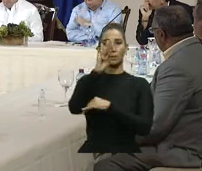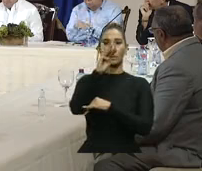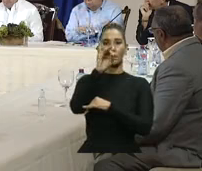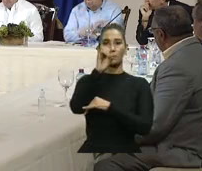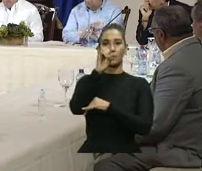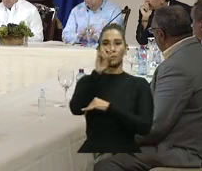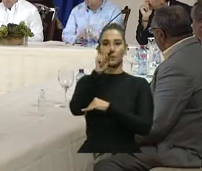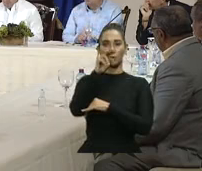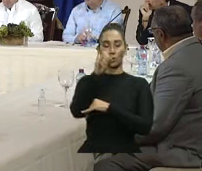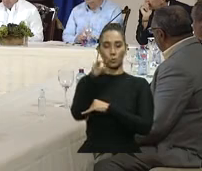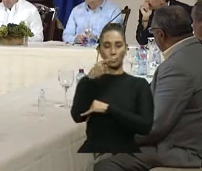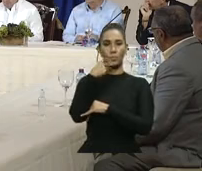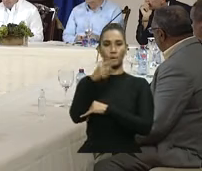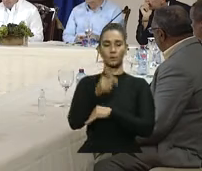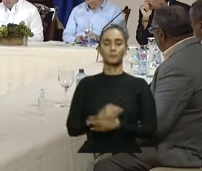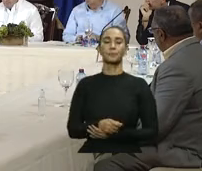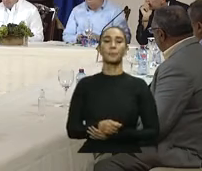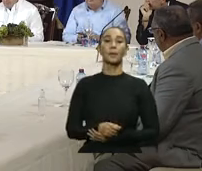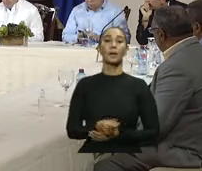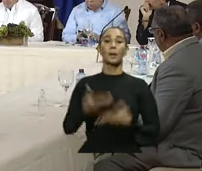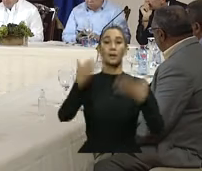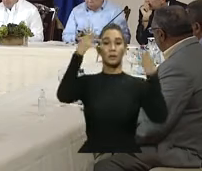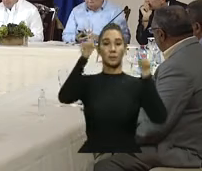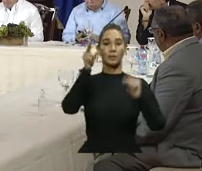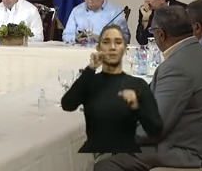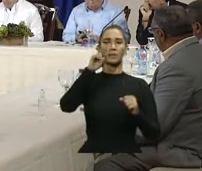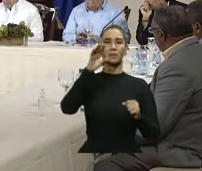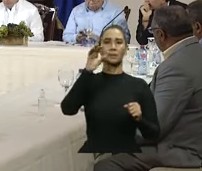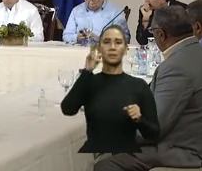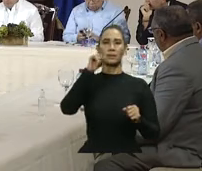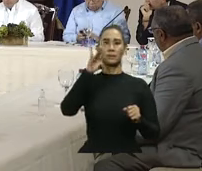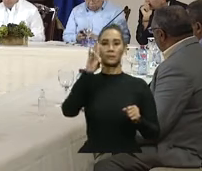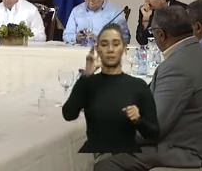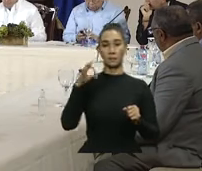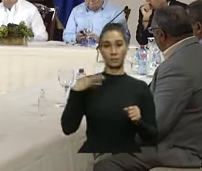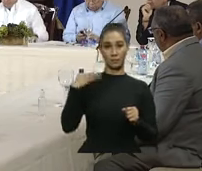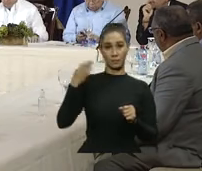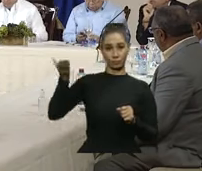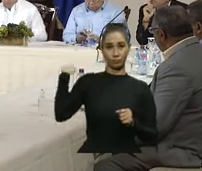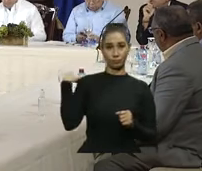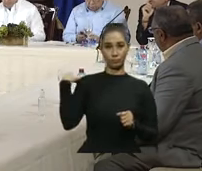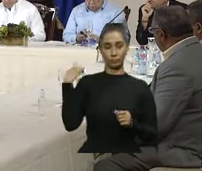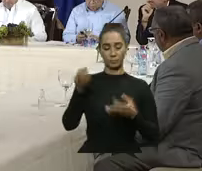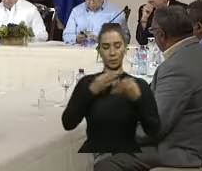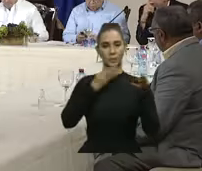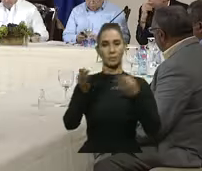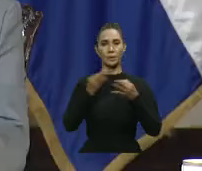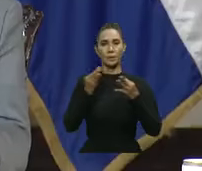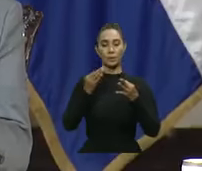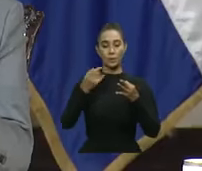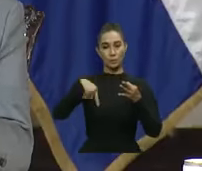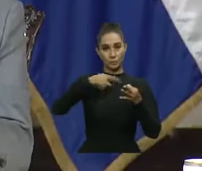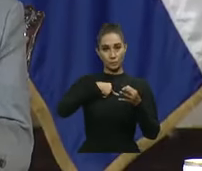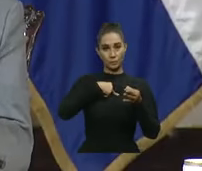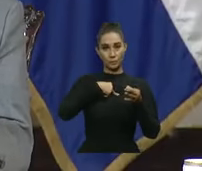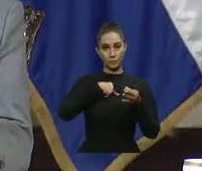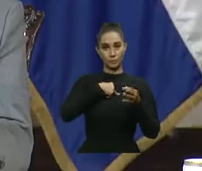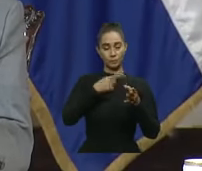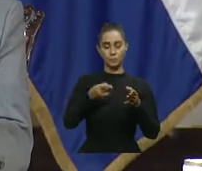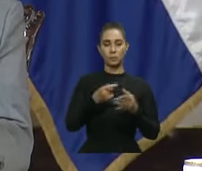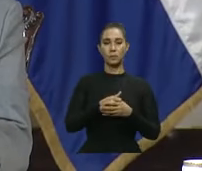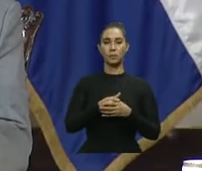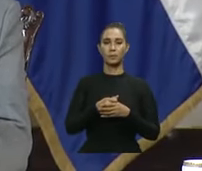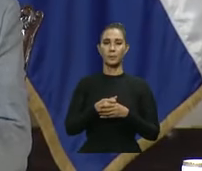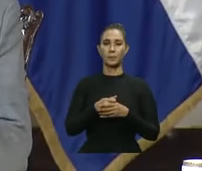en su palabra del 27 de febrero pasado, pues nos dio instrucciones para habilitar